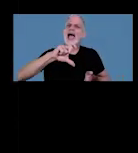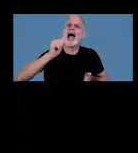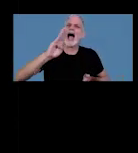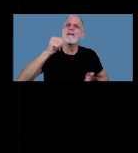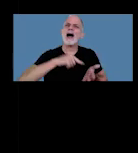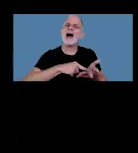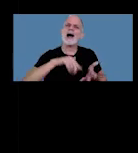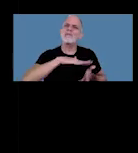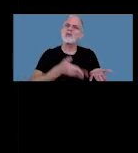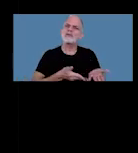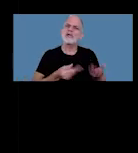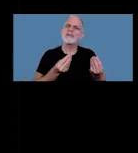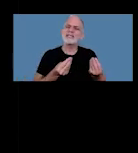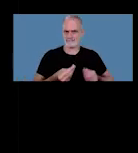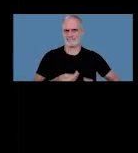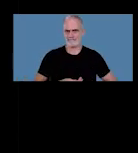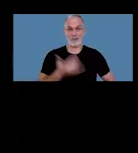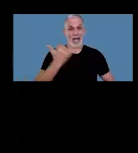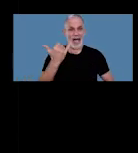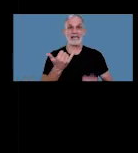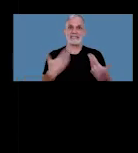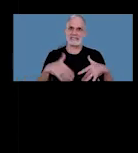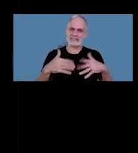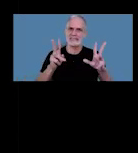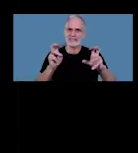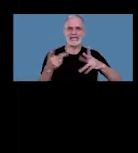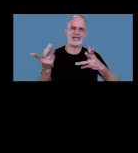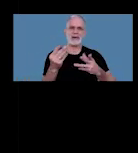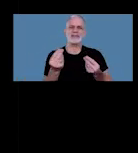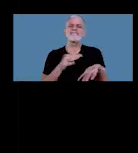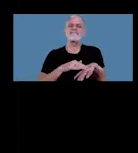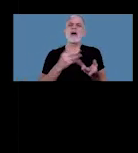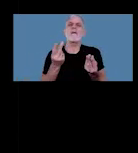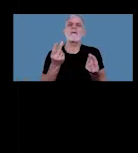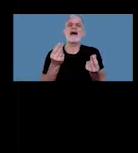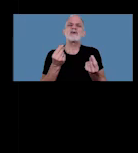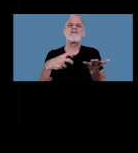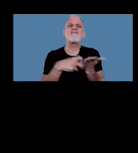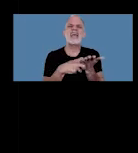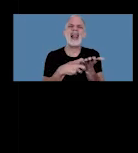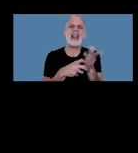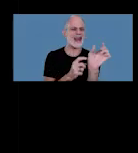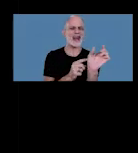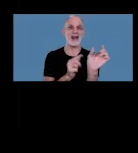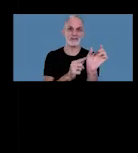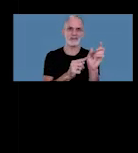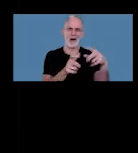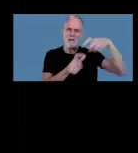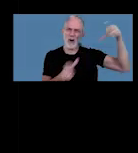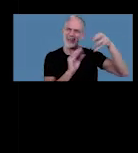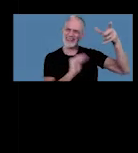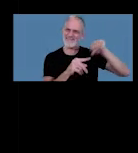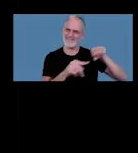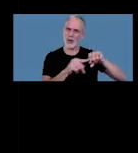Bueno, para los inmuebles situados en Cava tenemos un tema con lo que se entiende por valuación fiscal. Y tenemos